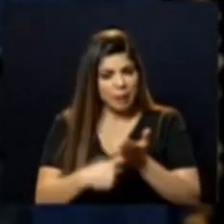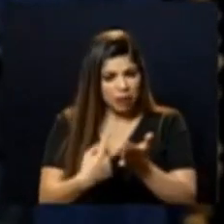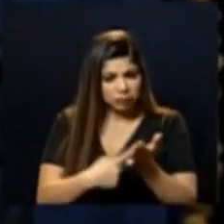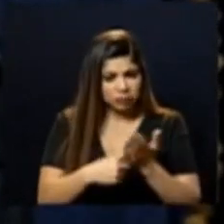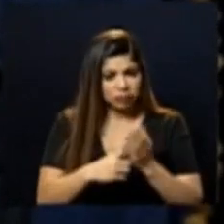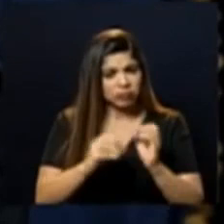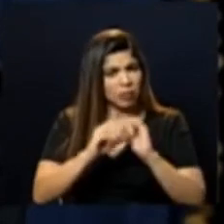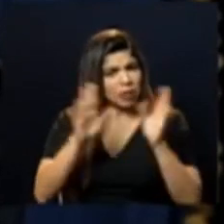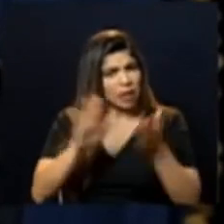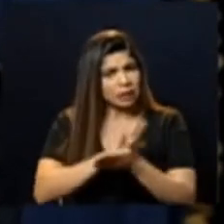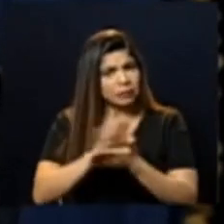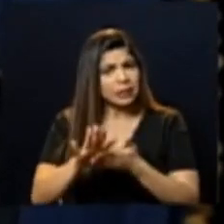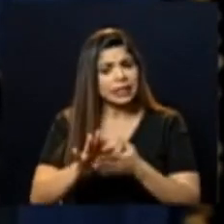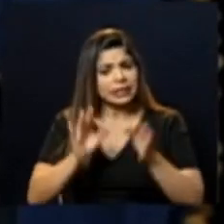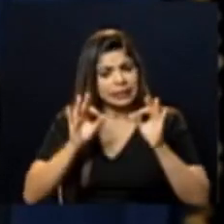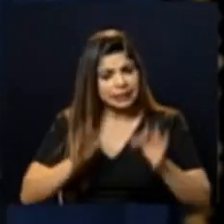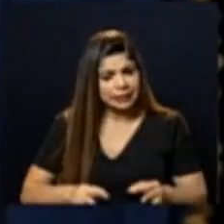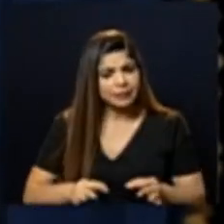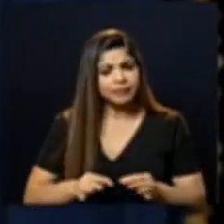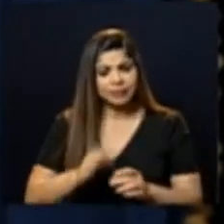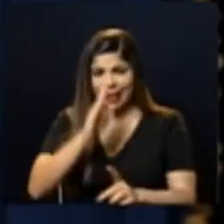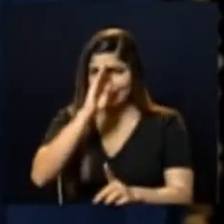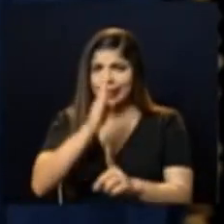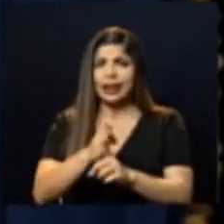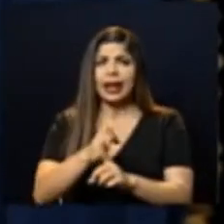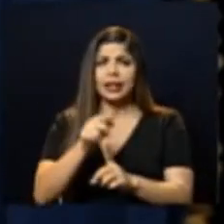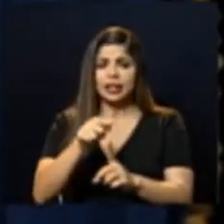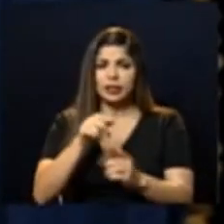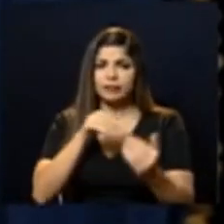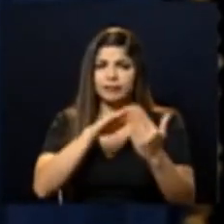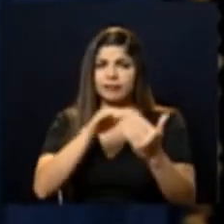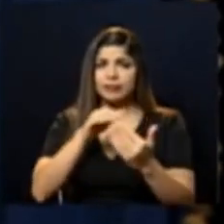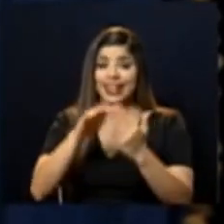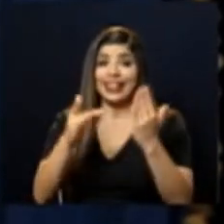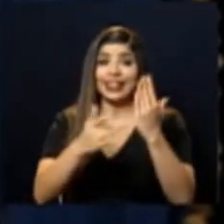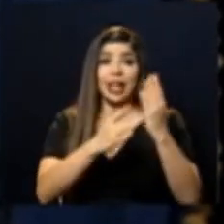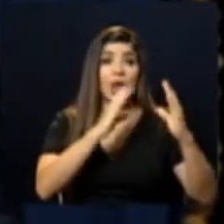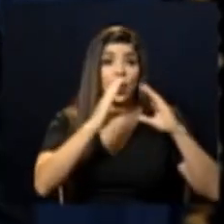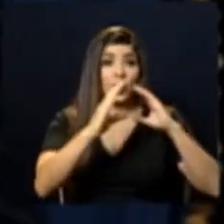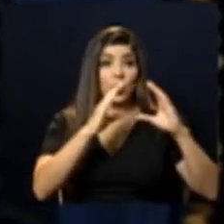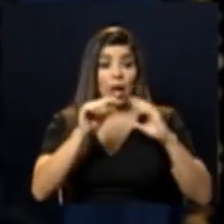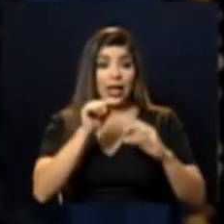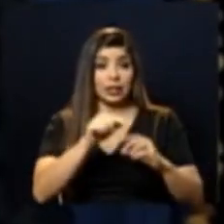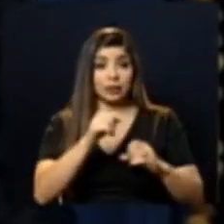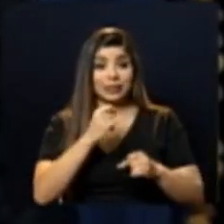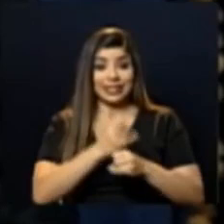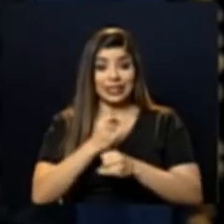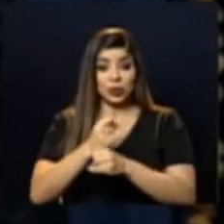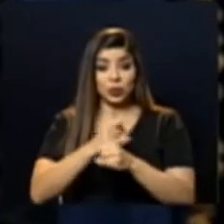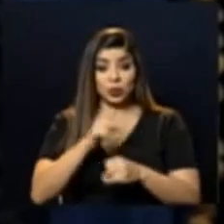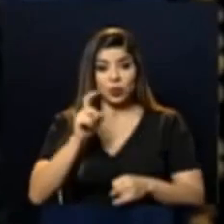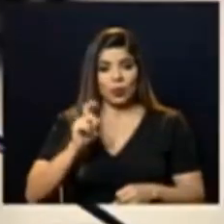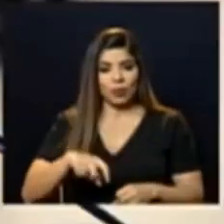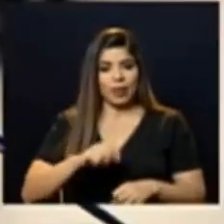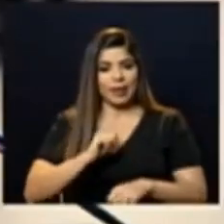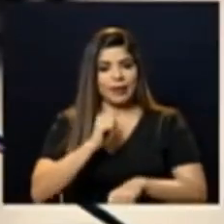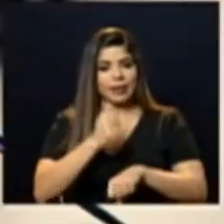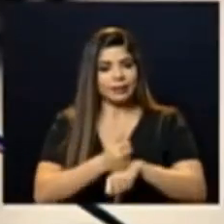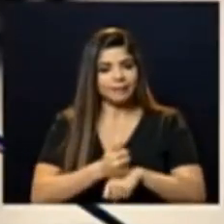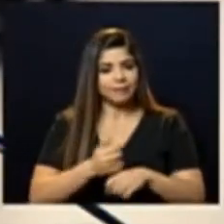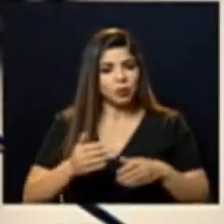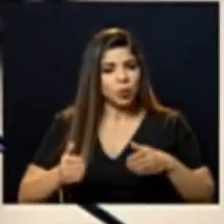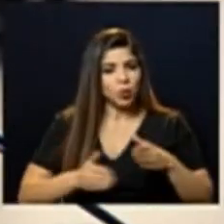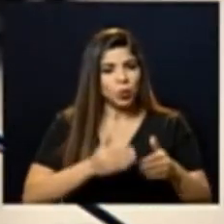transparencia, decisión y de manera directa. En telecomunicaciones, la institución debe trazar una